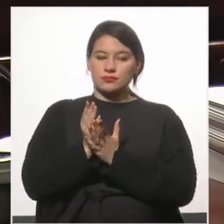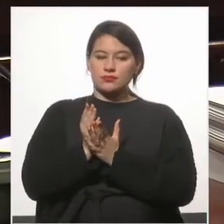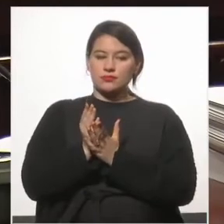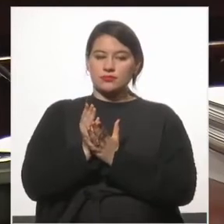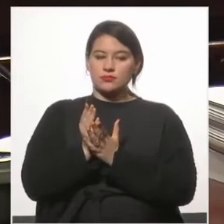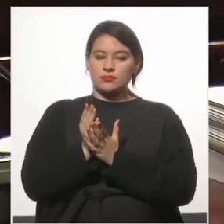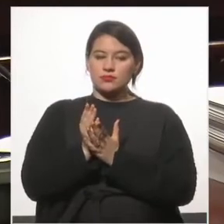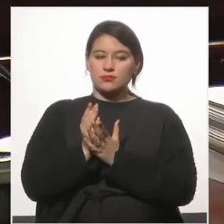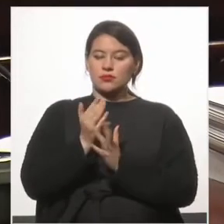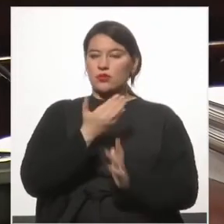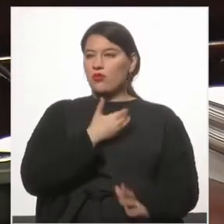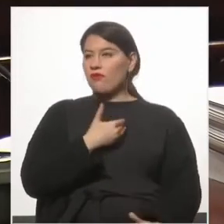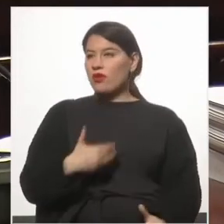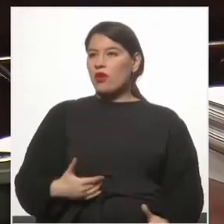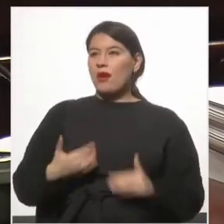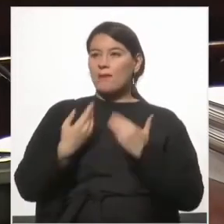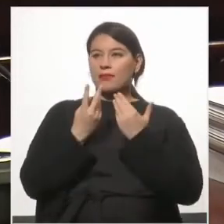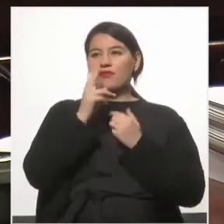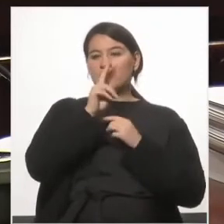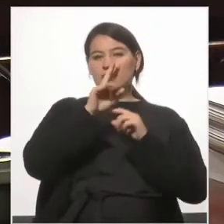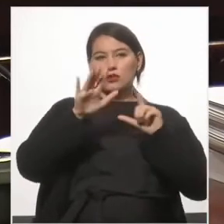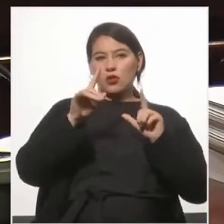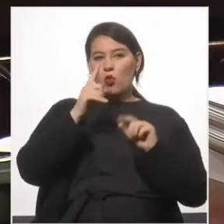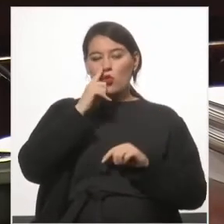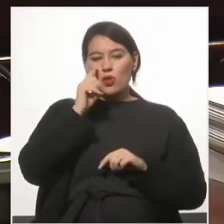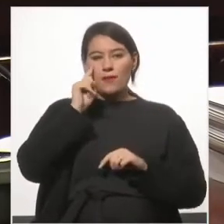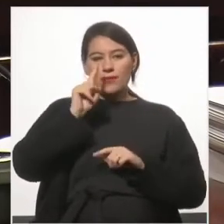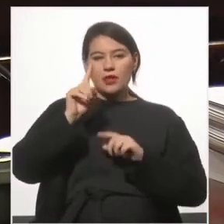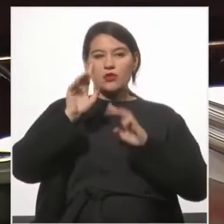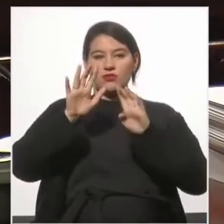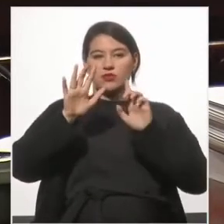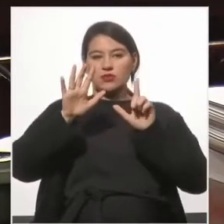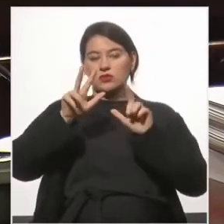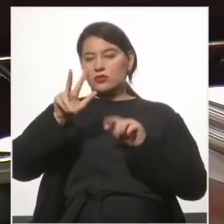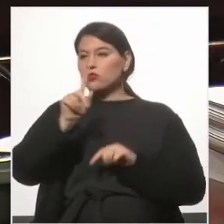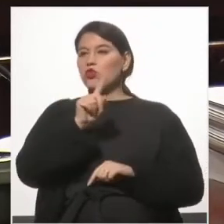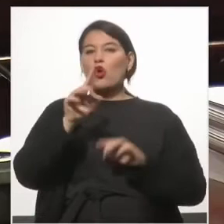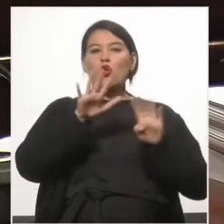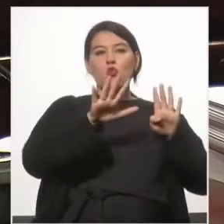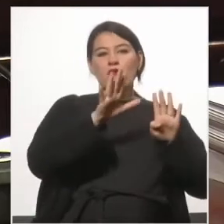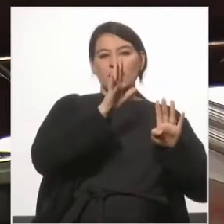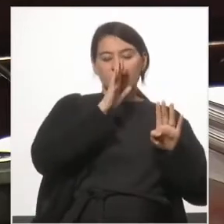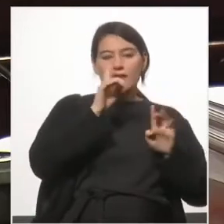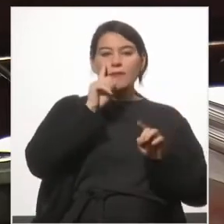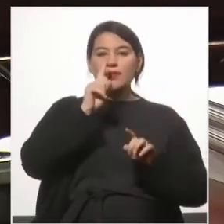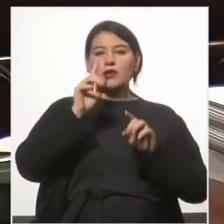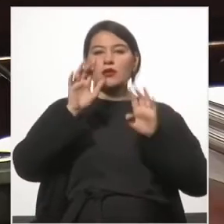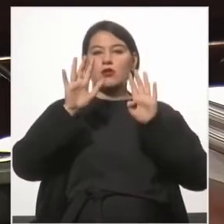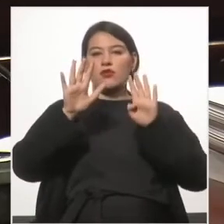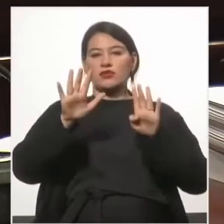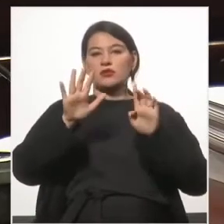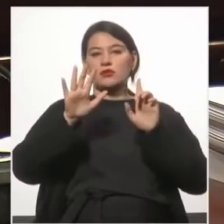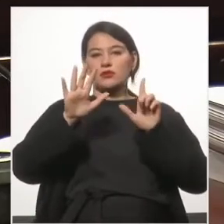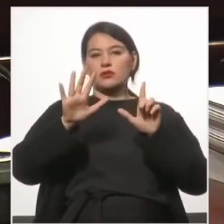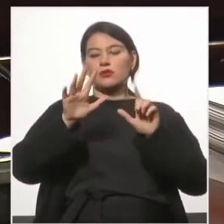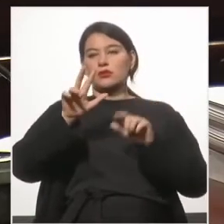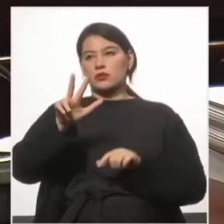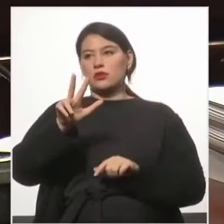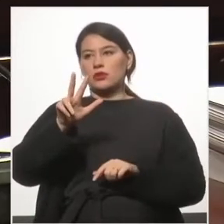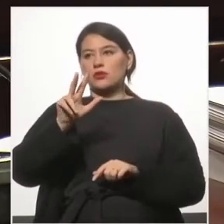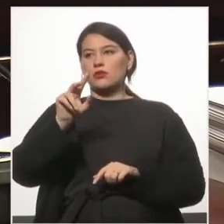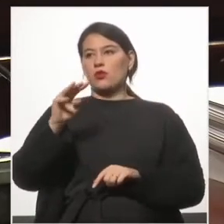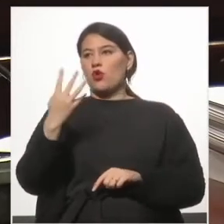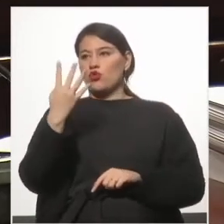Gobierno de facto que no comenzó un 27 de junio de 1973, sino un 9 de febrero de 1973, con